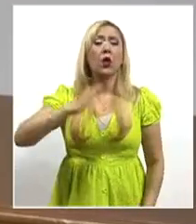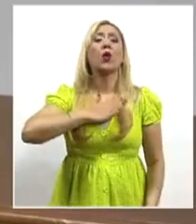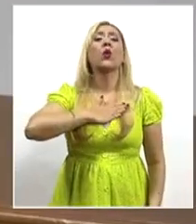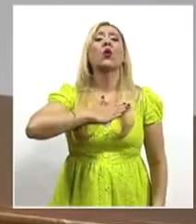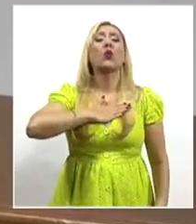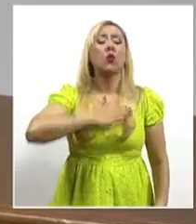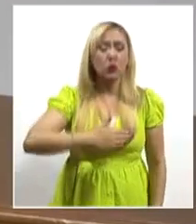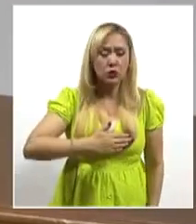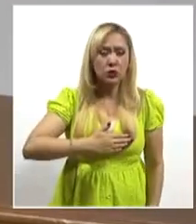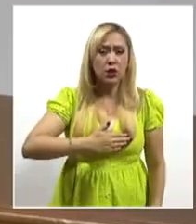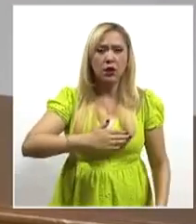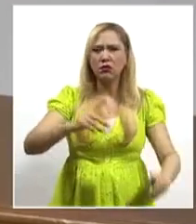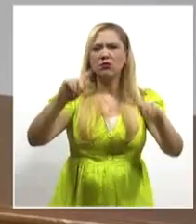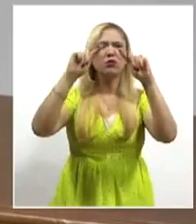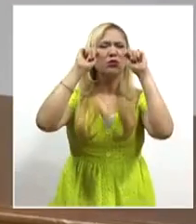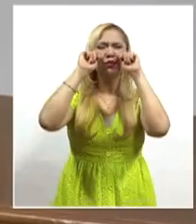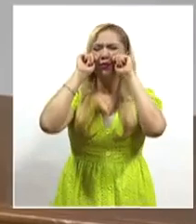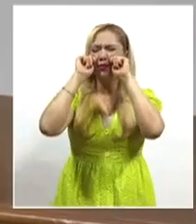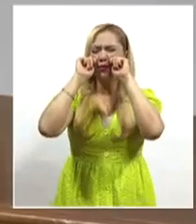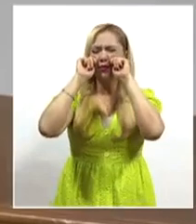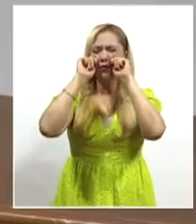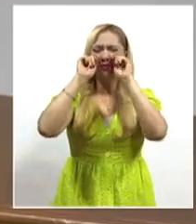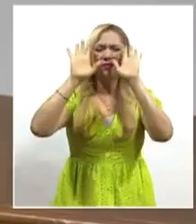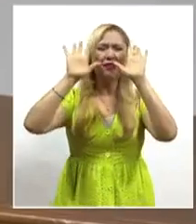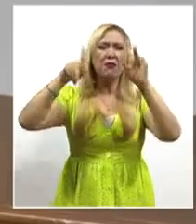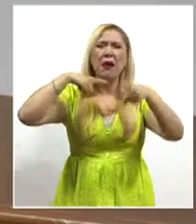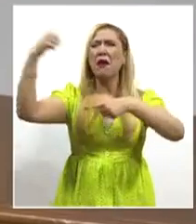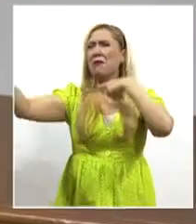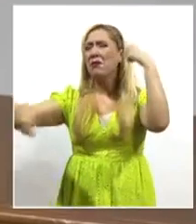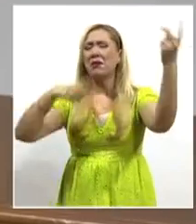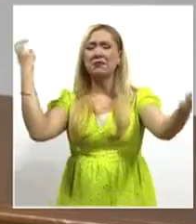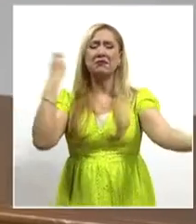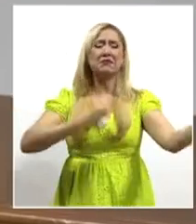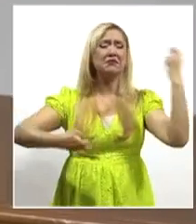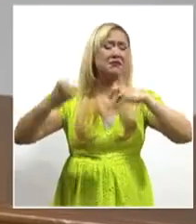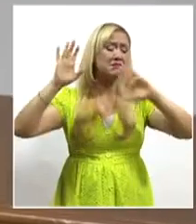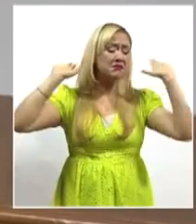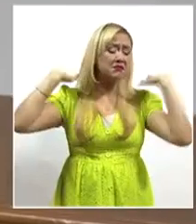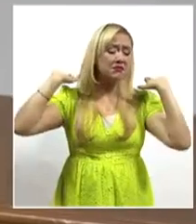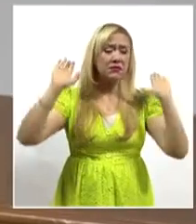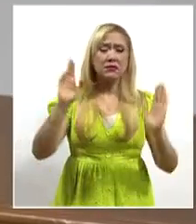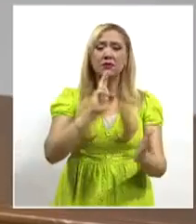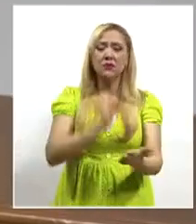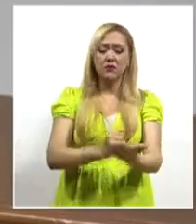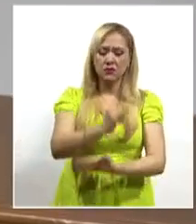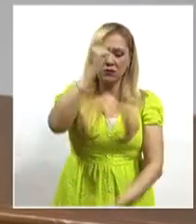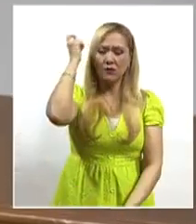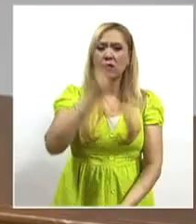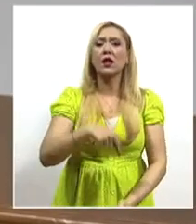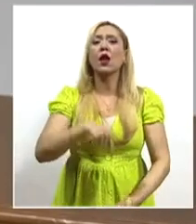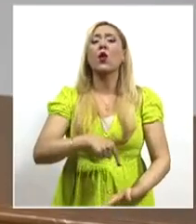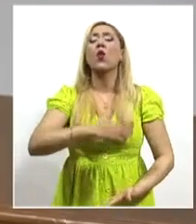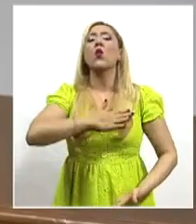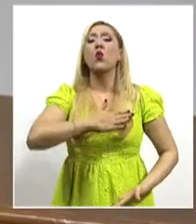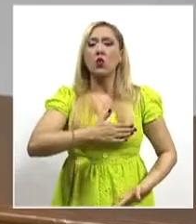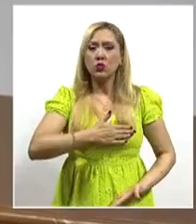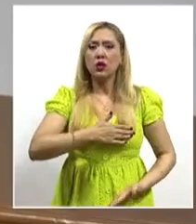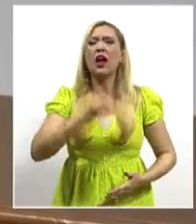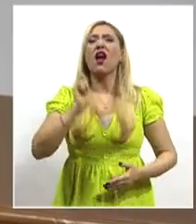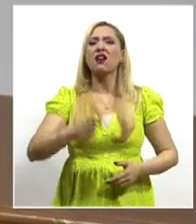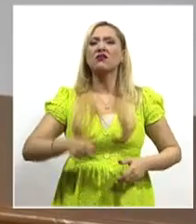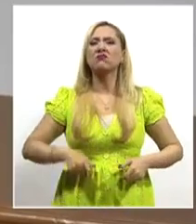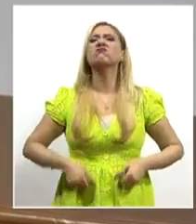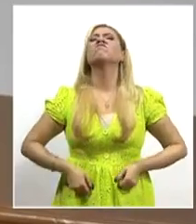¿Y qué me importa que lo que digan los demás? Una sentencia justa y asumiendo con pantalones,